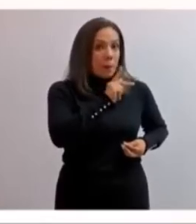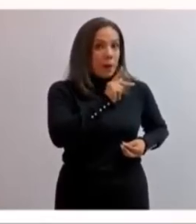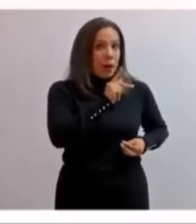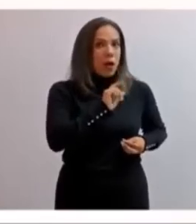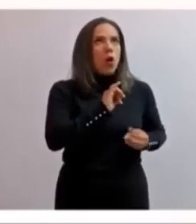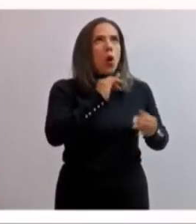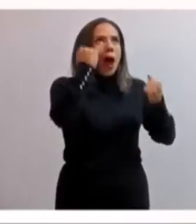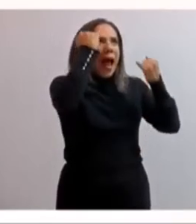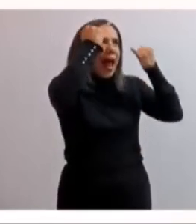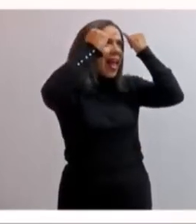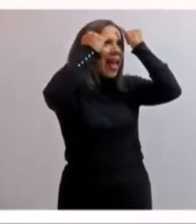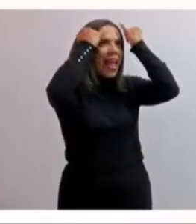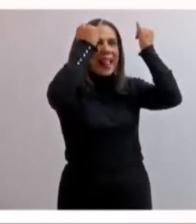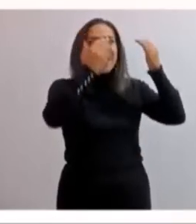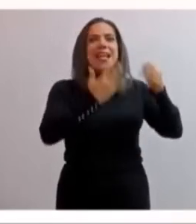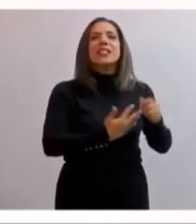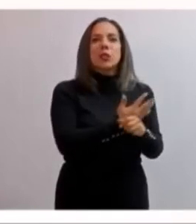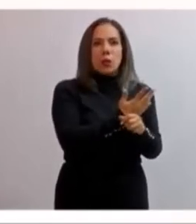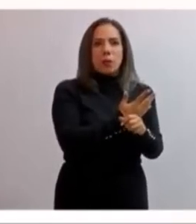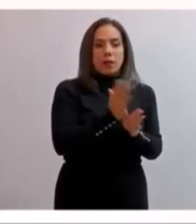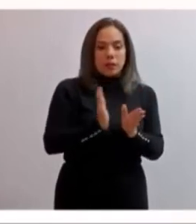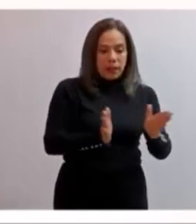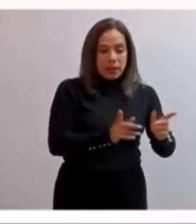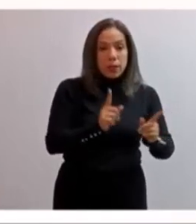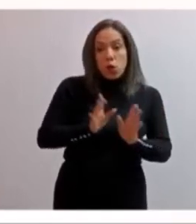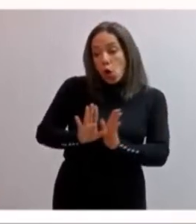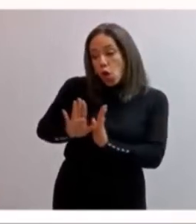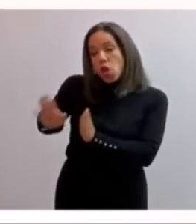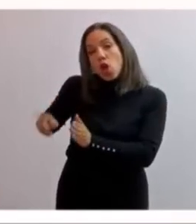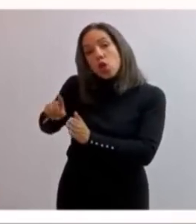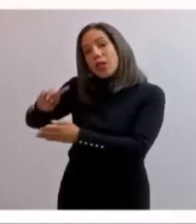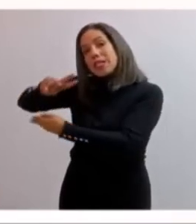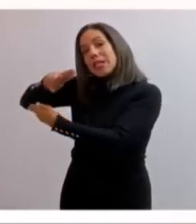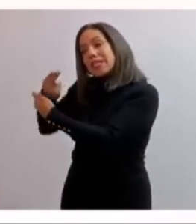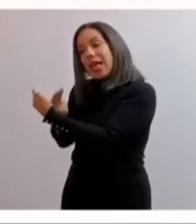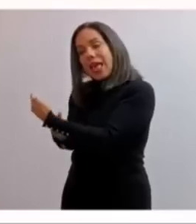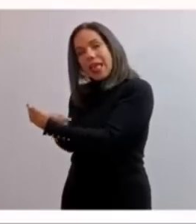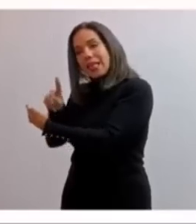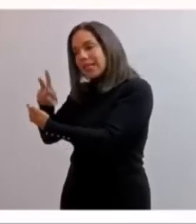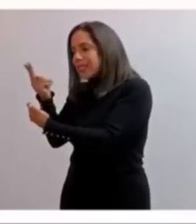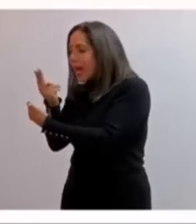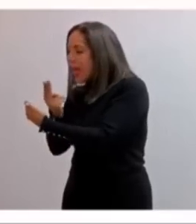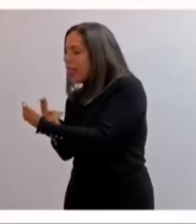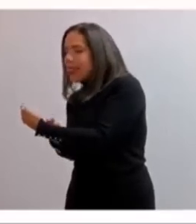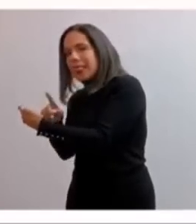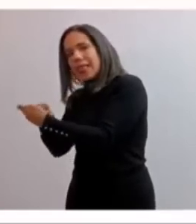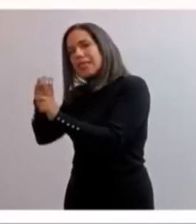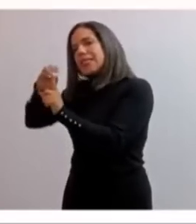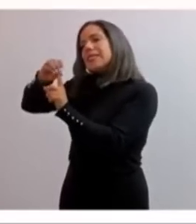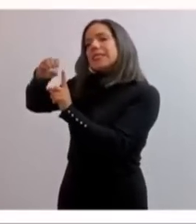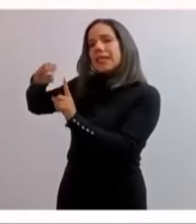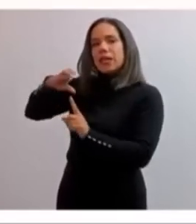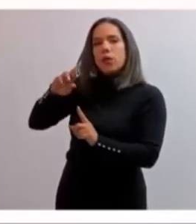manera creativa. Y por otra parte, el codiseño curricular. El codiseño